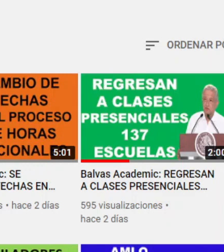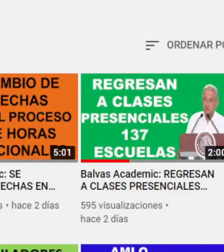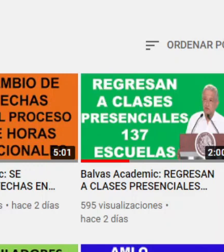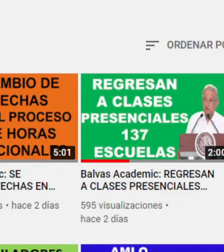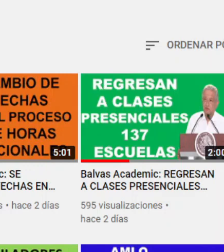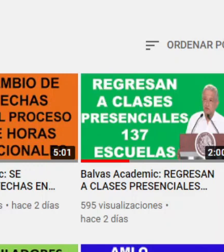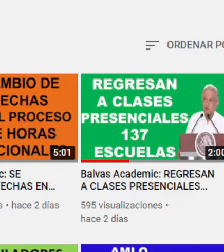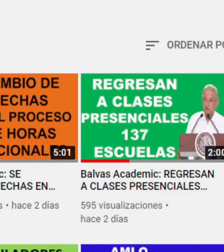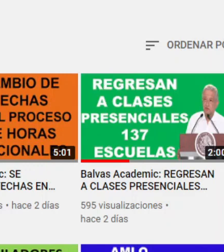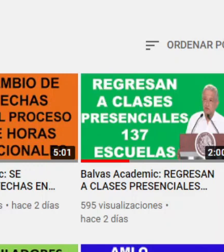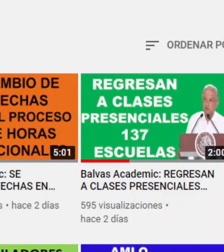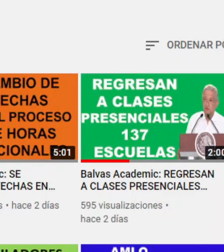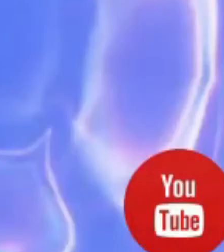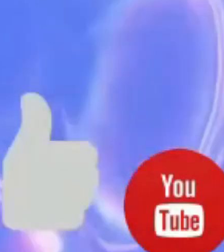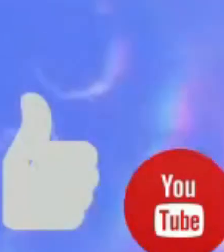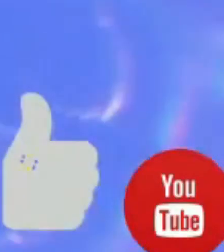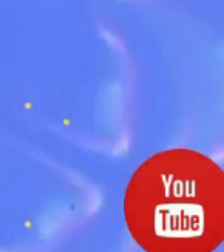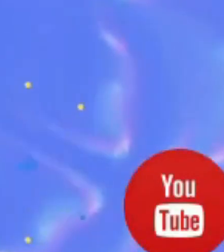Gracias.